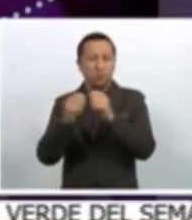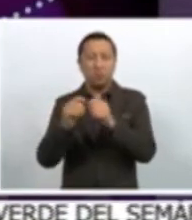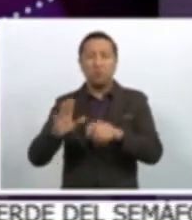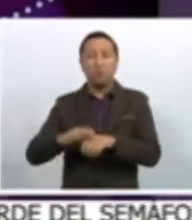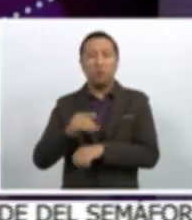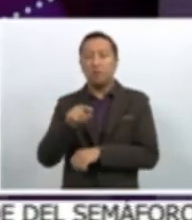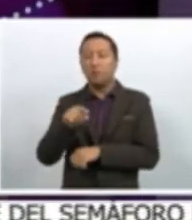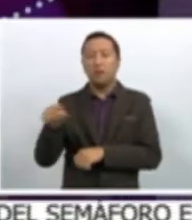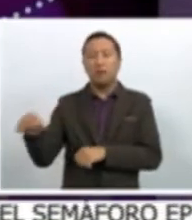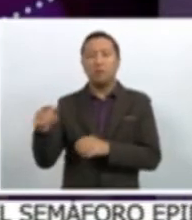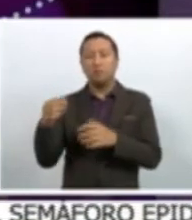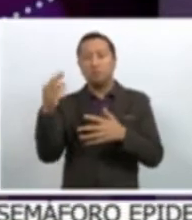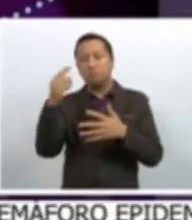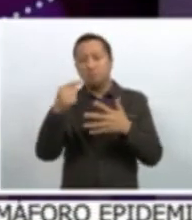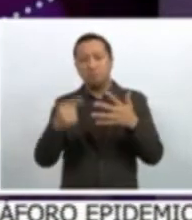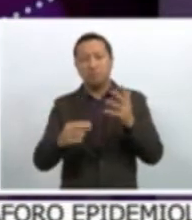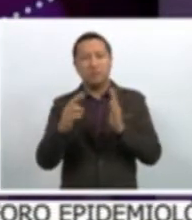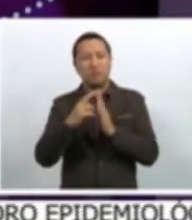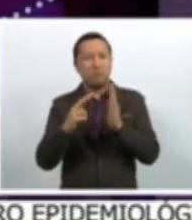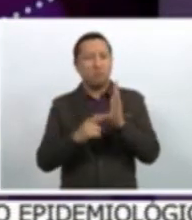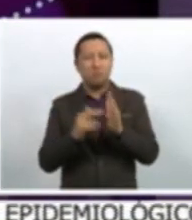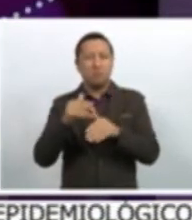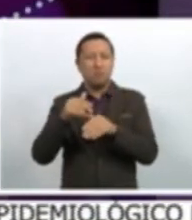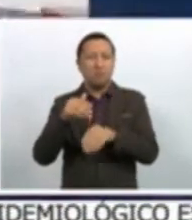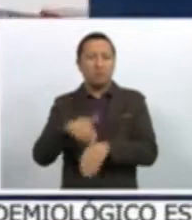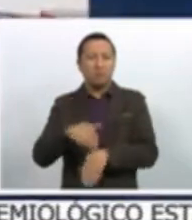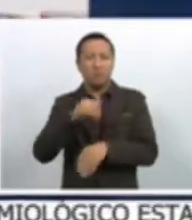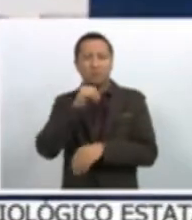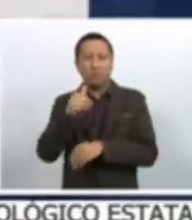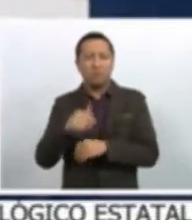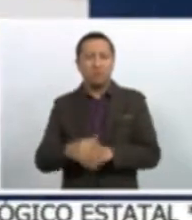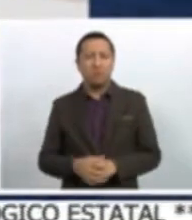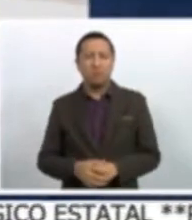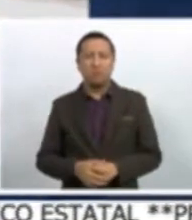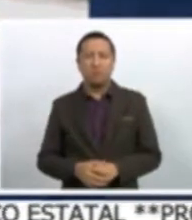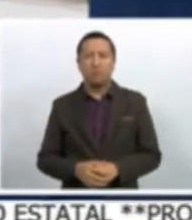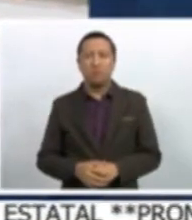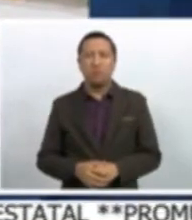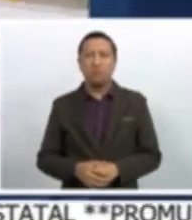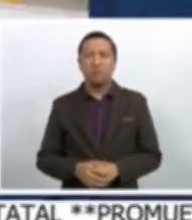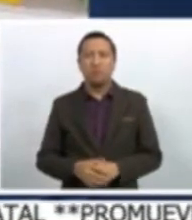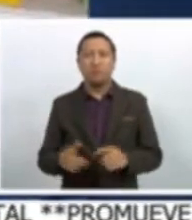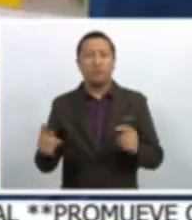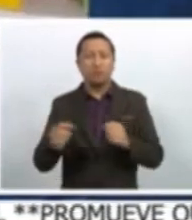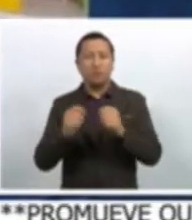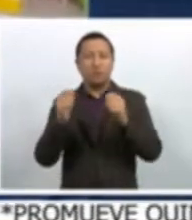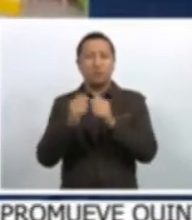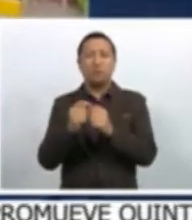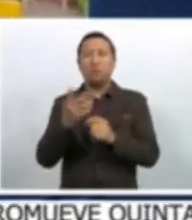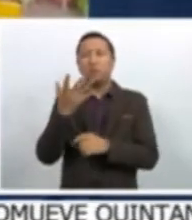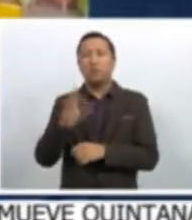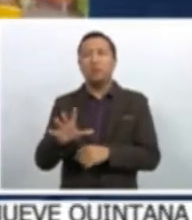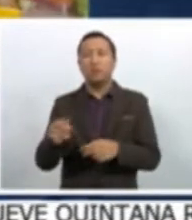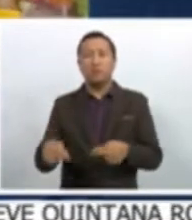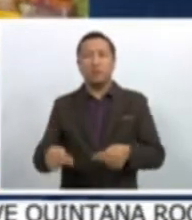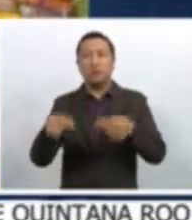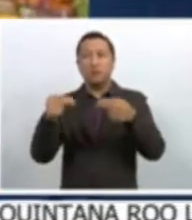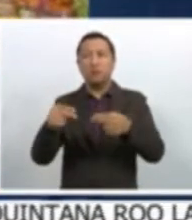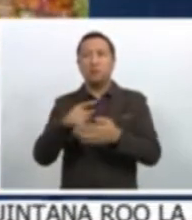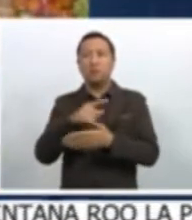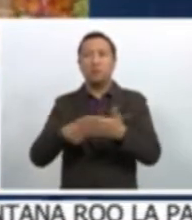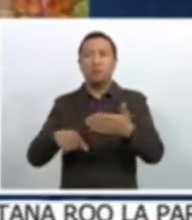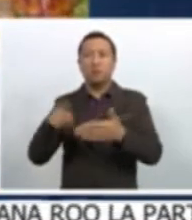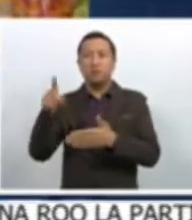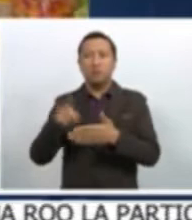contagios del nuevo coronavirus. La información con Eduardo Alpuche. 10 establecimientos han sido sancionados por no cumplir con las medidas